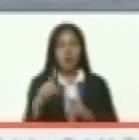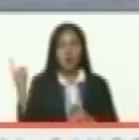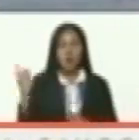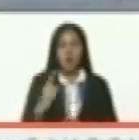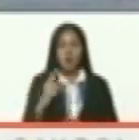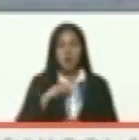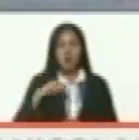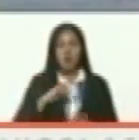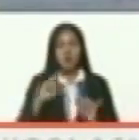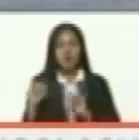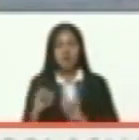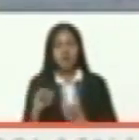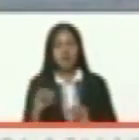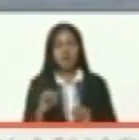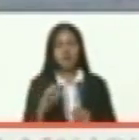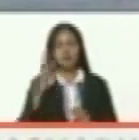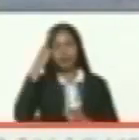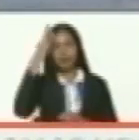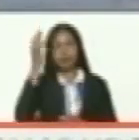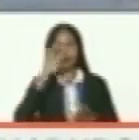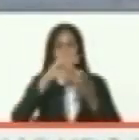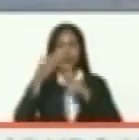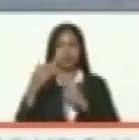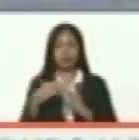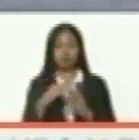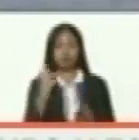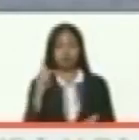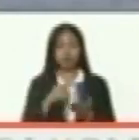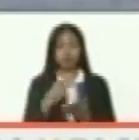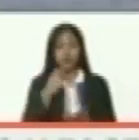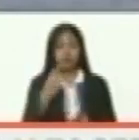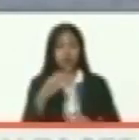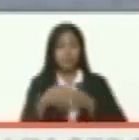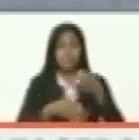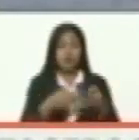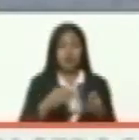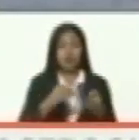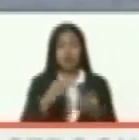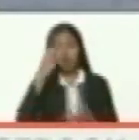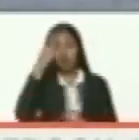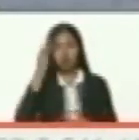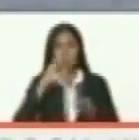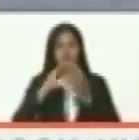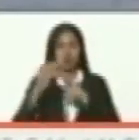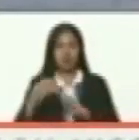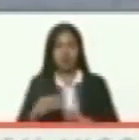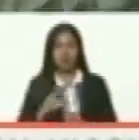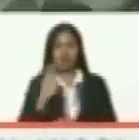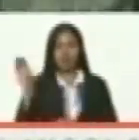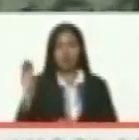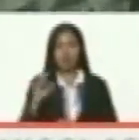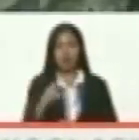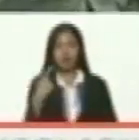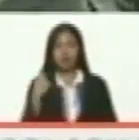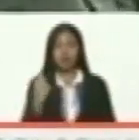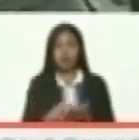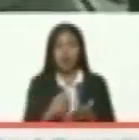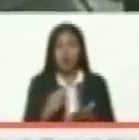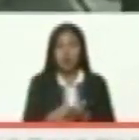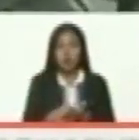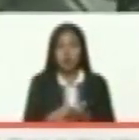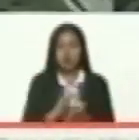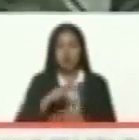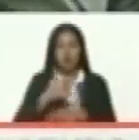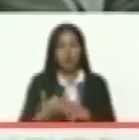llegando de los consejos comunales. Le puedo decir a los consejos comunales del país, aquí están los recursos para